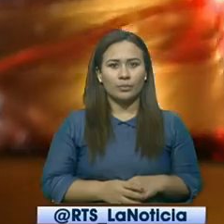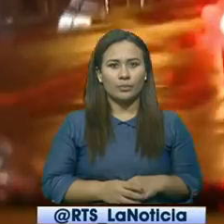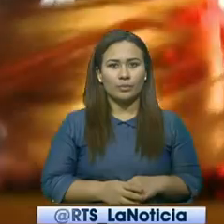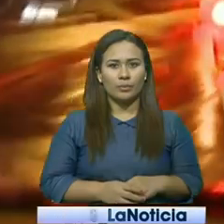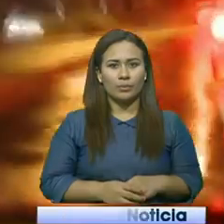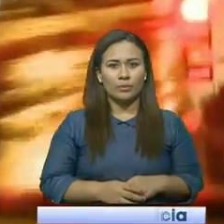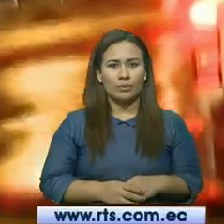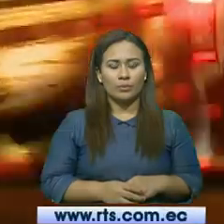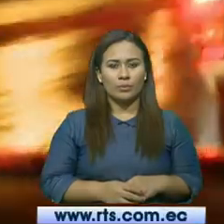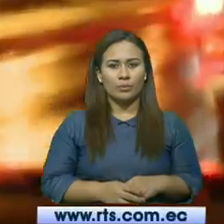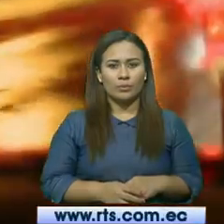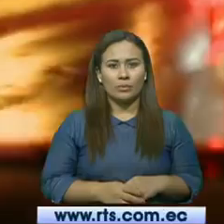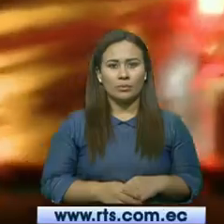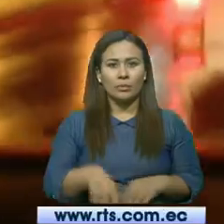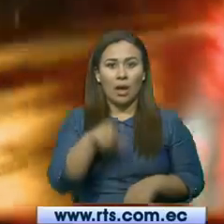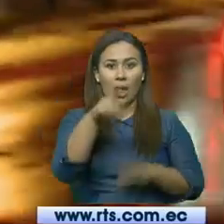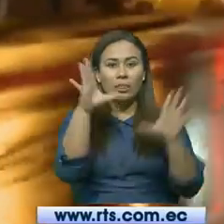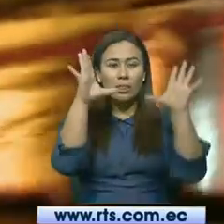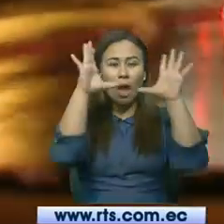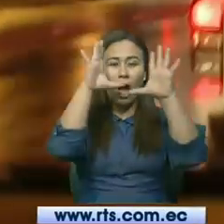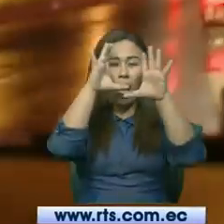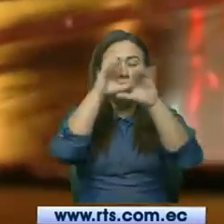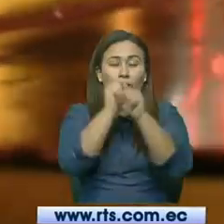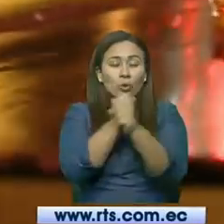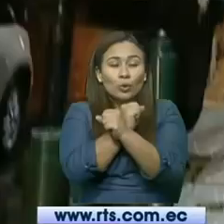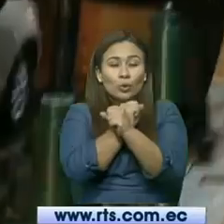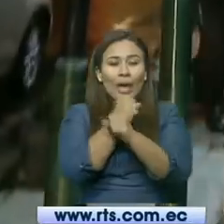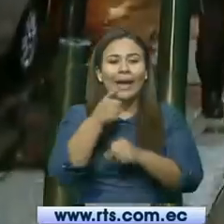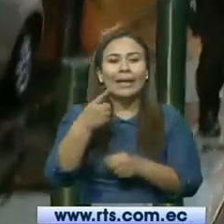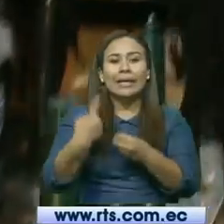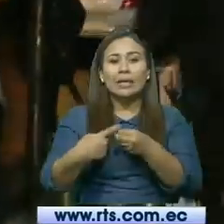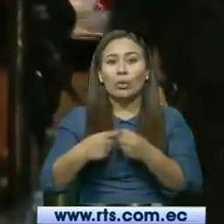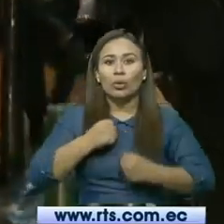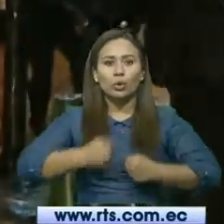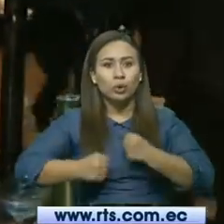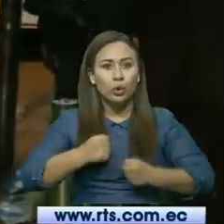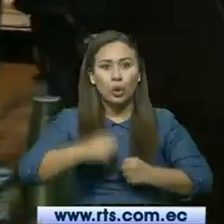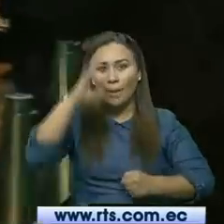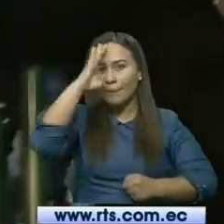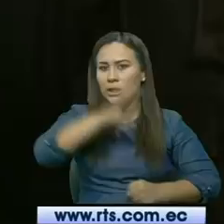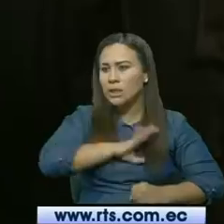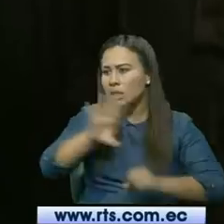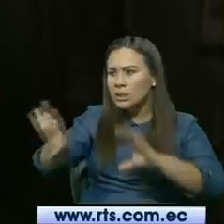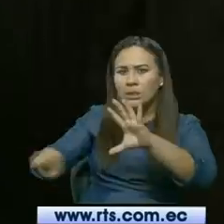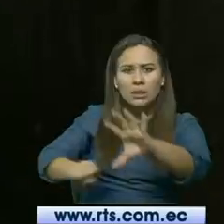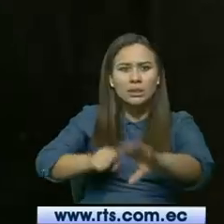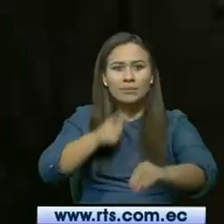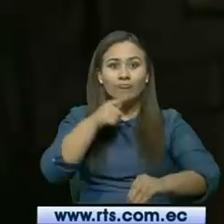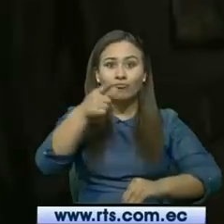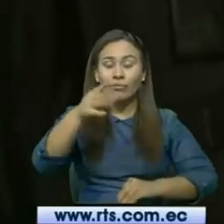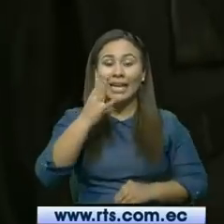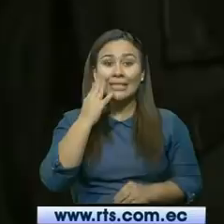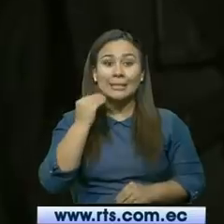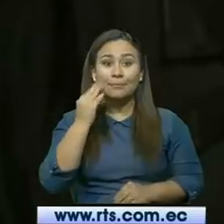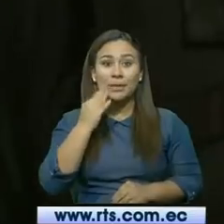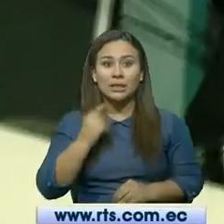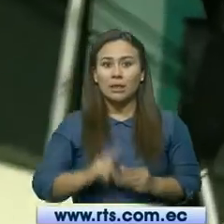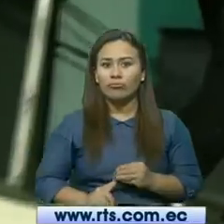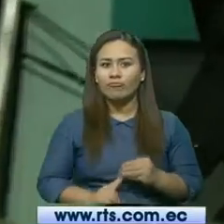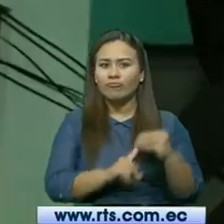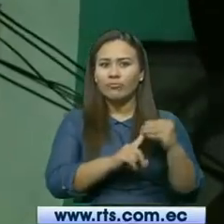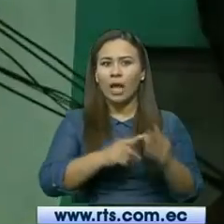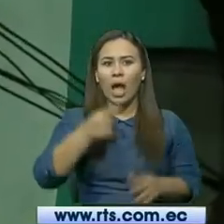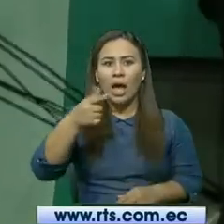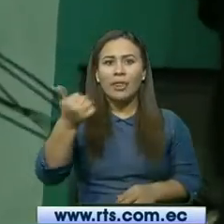la fría noche y madrugada capitalina se calentó con el corre cobre de los policías en manos de los agentes de la brigada anti criminal diez órdenes